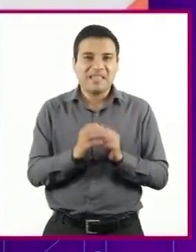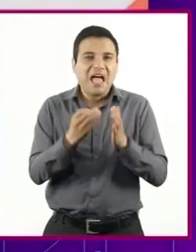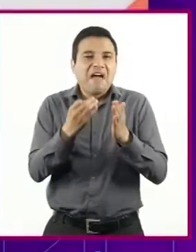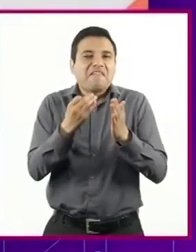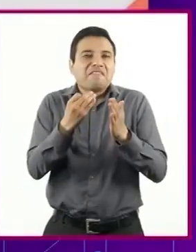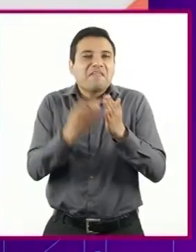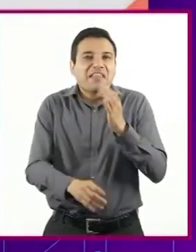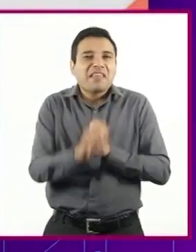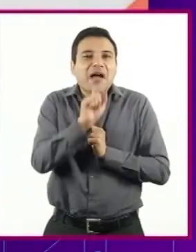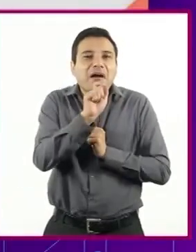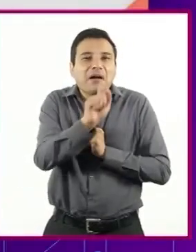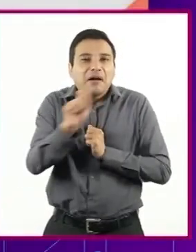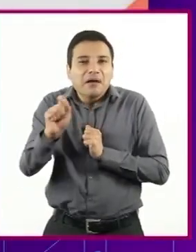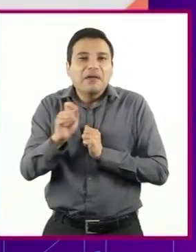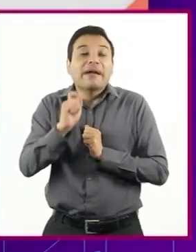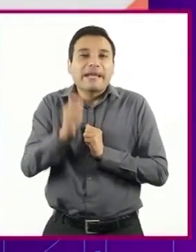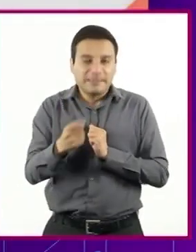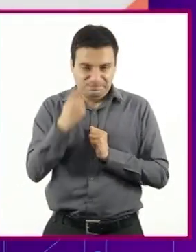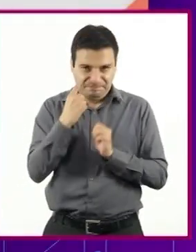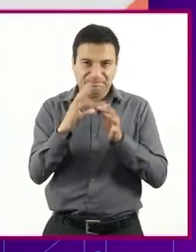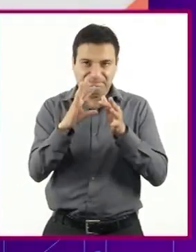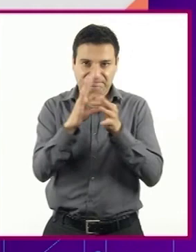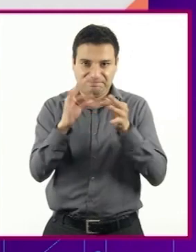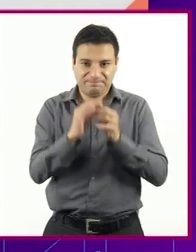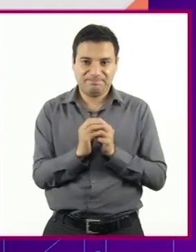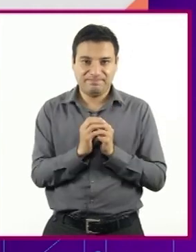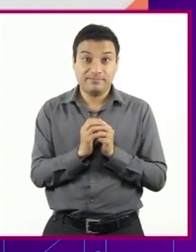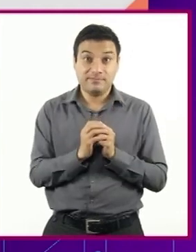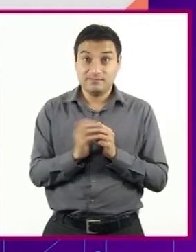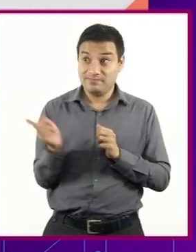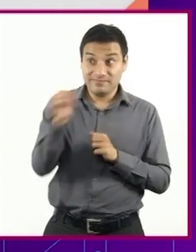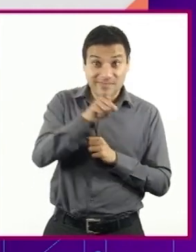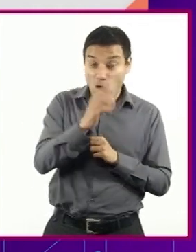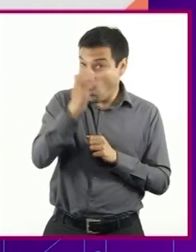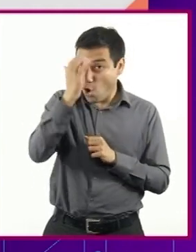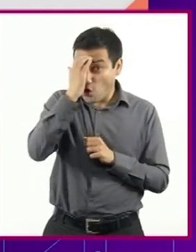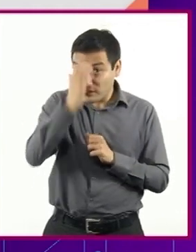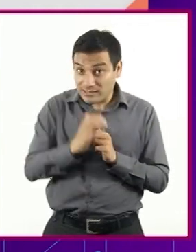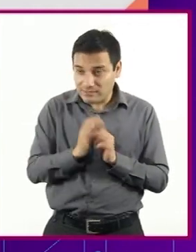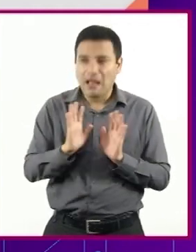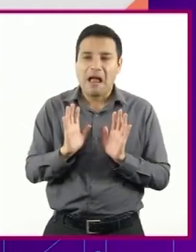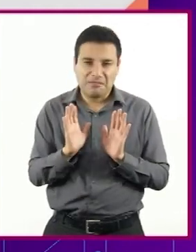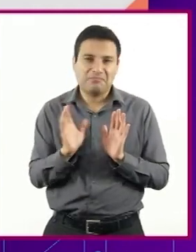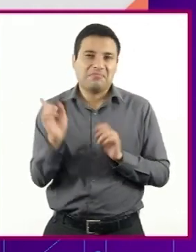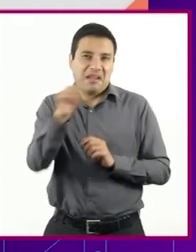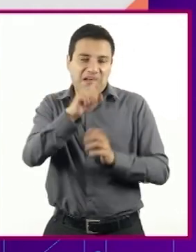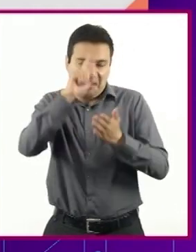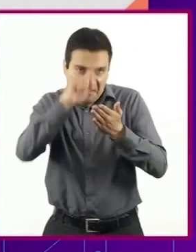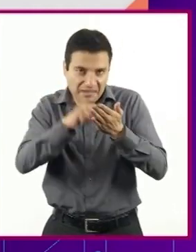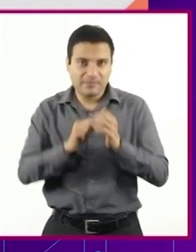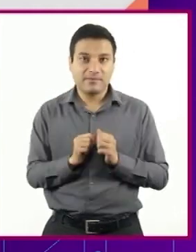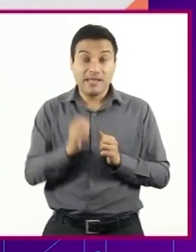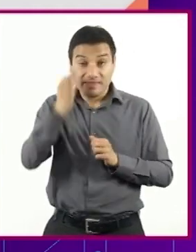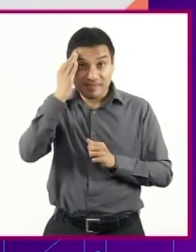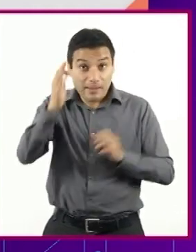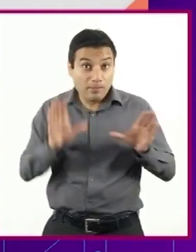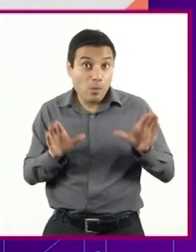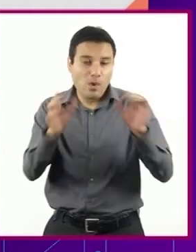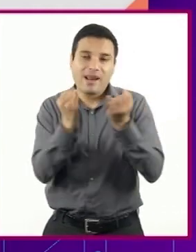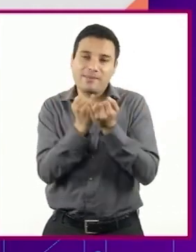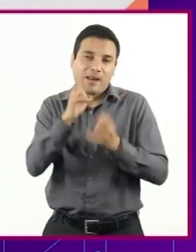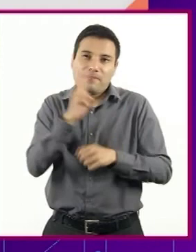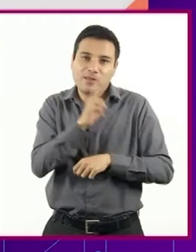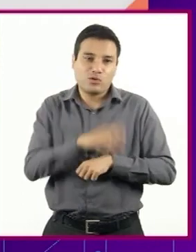las respuestas a cada una de las frases que les dimos. Quien no te conozca, que te compre. El tiempo vuela como el viento. Quien más